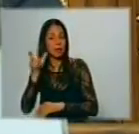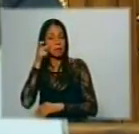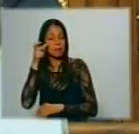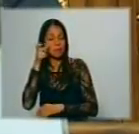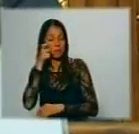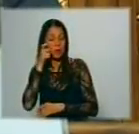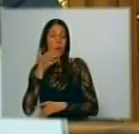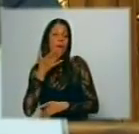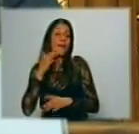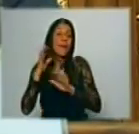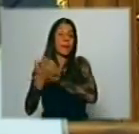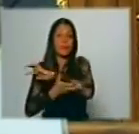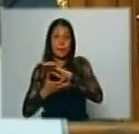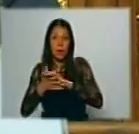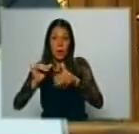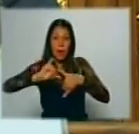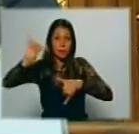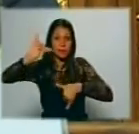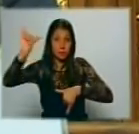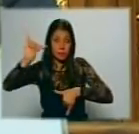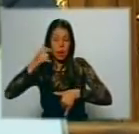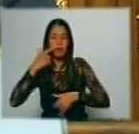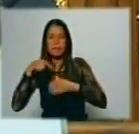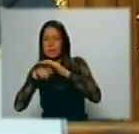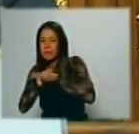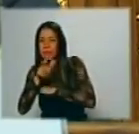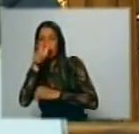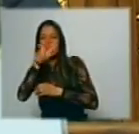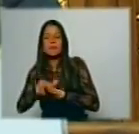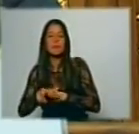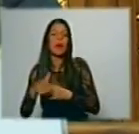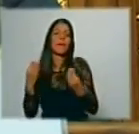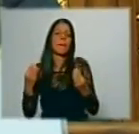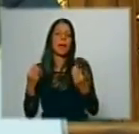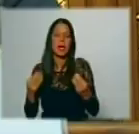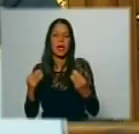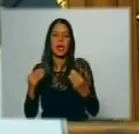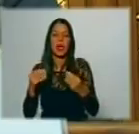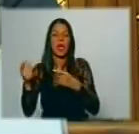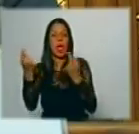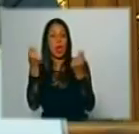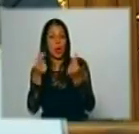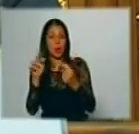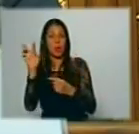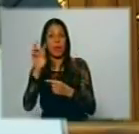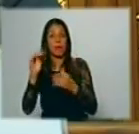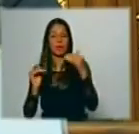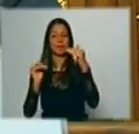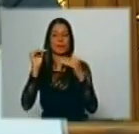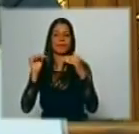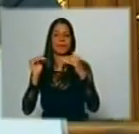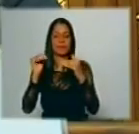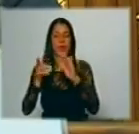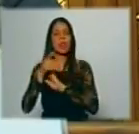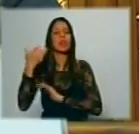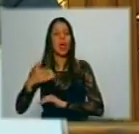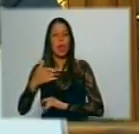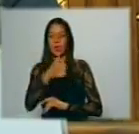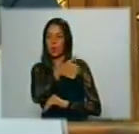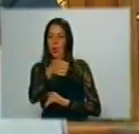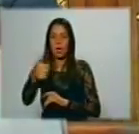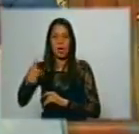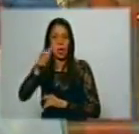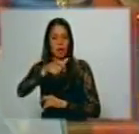las circunstancias lo ameriten, en aras de preservar la estabilidad económica y los derechos